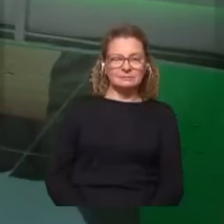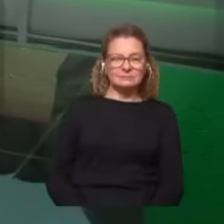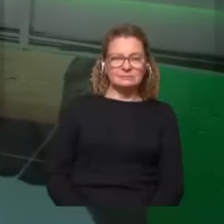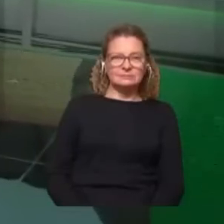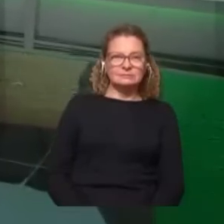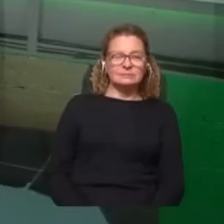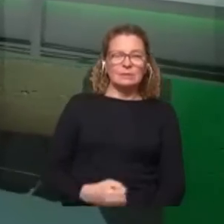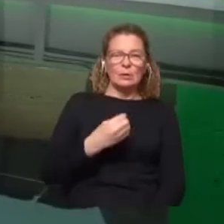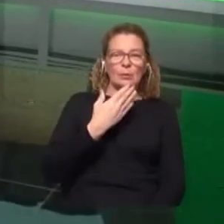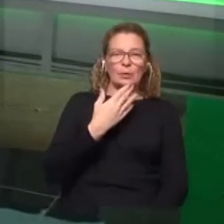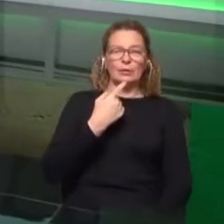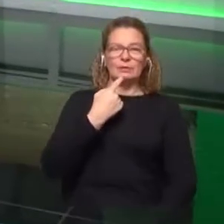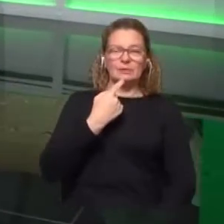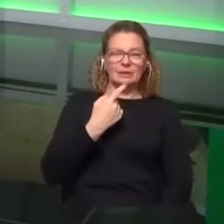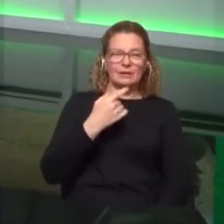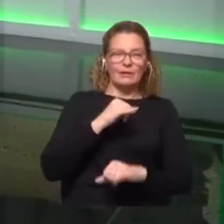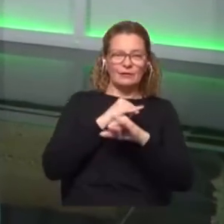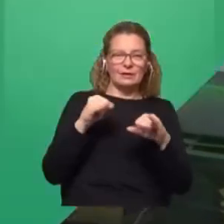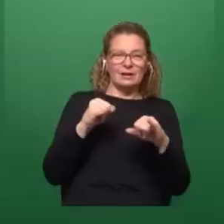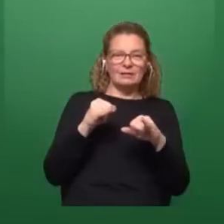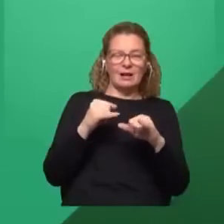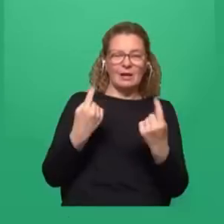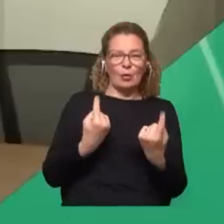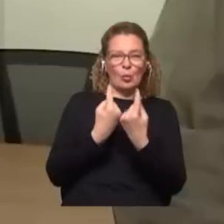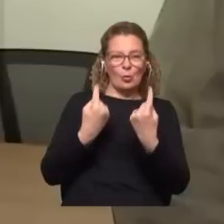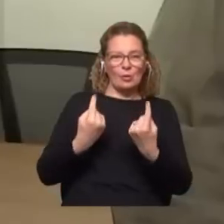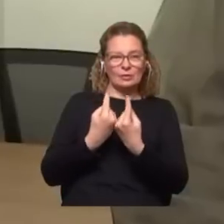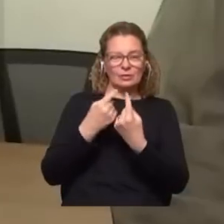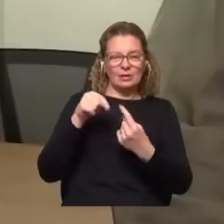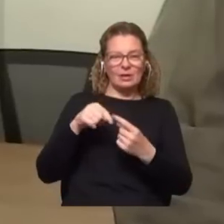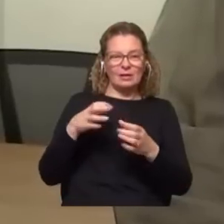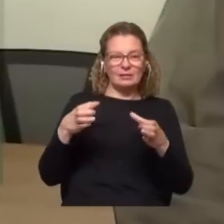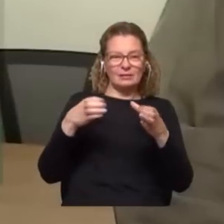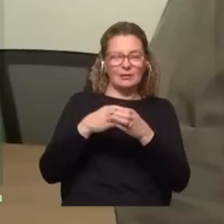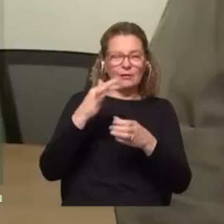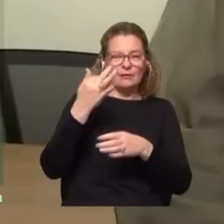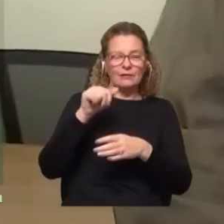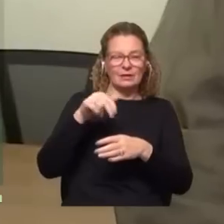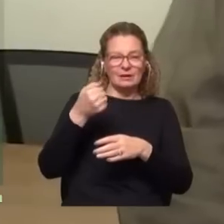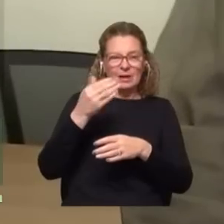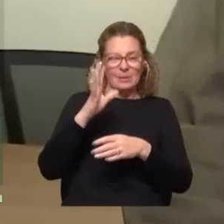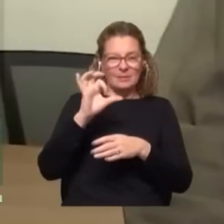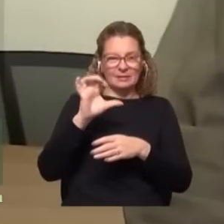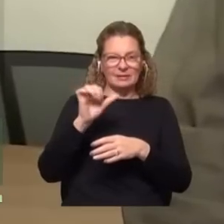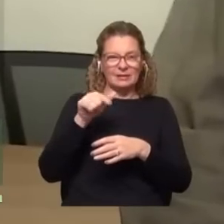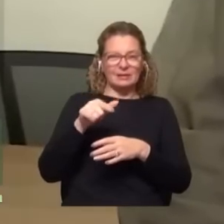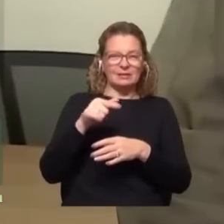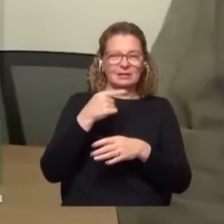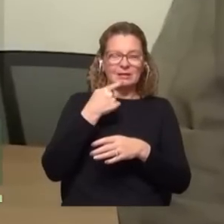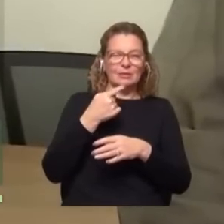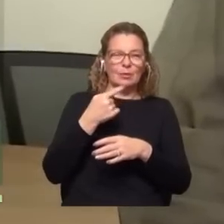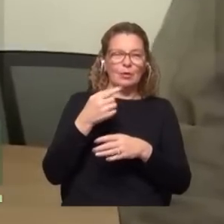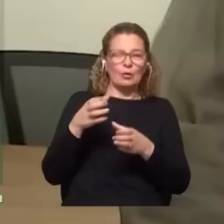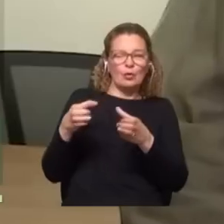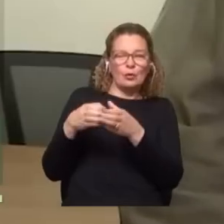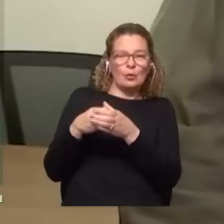Así es Natalia bueno acaba de finalizar este encuentro aquí en la sede de fenapes entre justamente los los